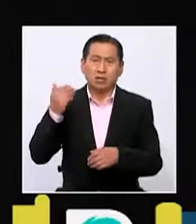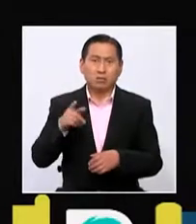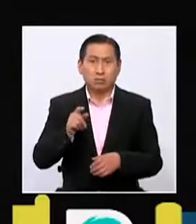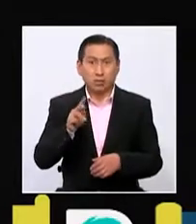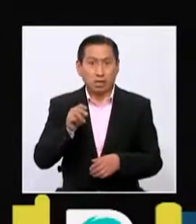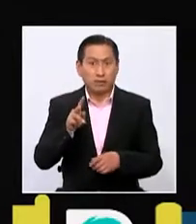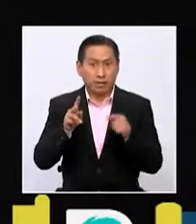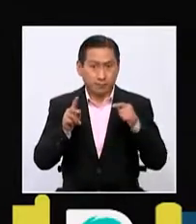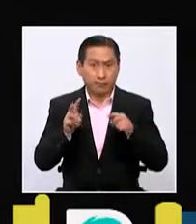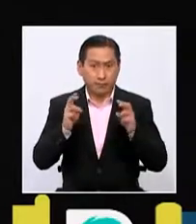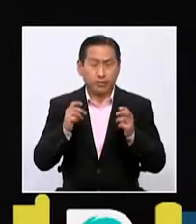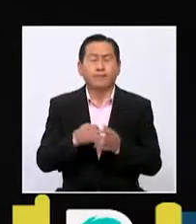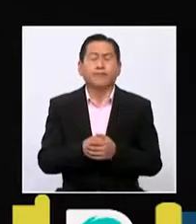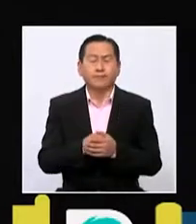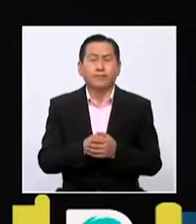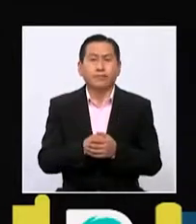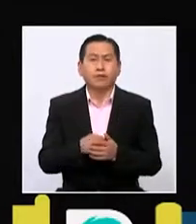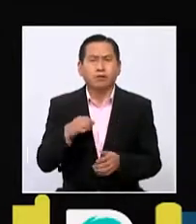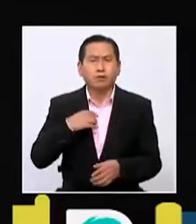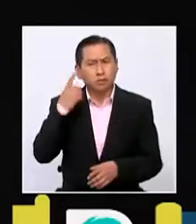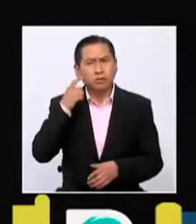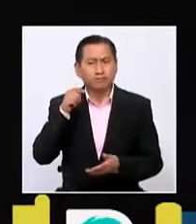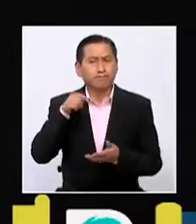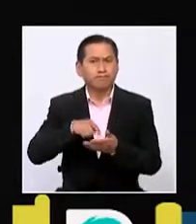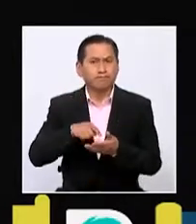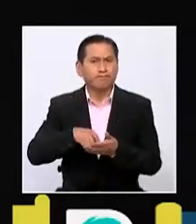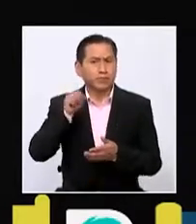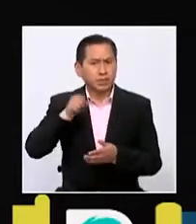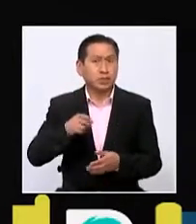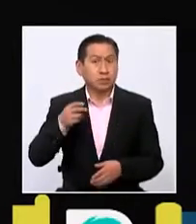televisión. Y sí creo que en ese sentido